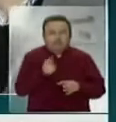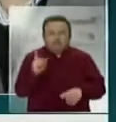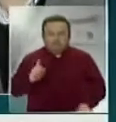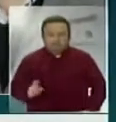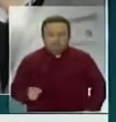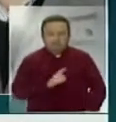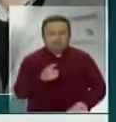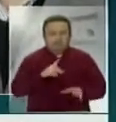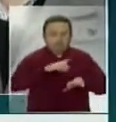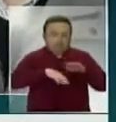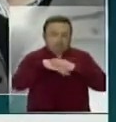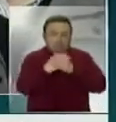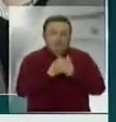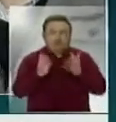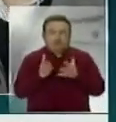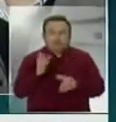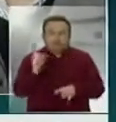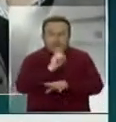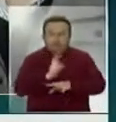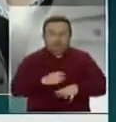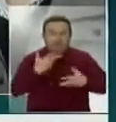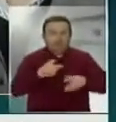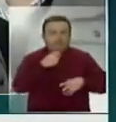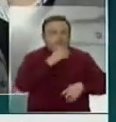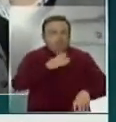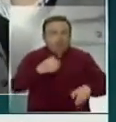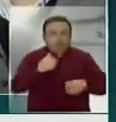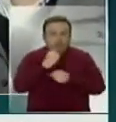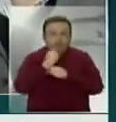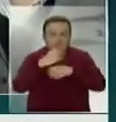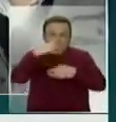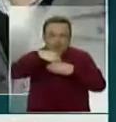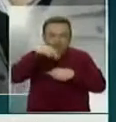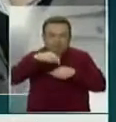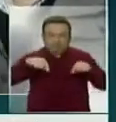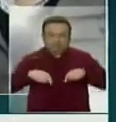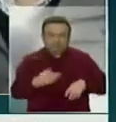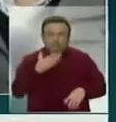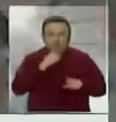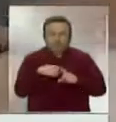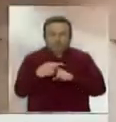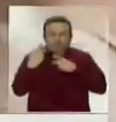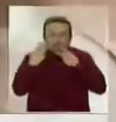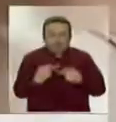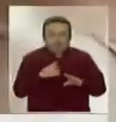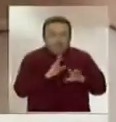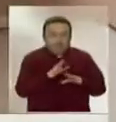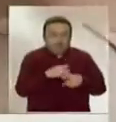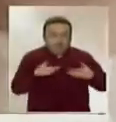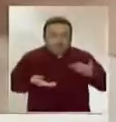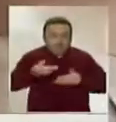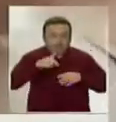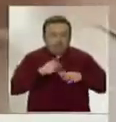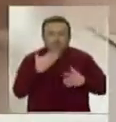de desinfección, medidas de aforo máximo, medidas de autocuidado para las personas que trabajan al interior de la tienda y además para los visitantes que van a estar al